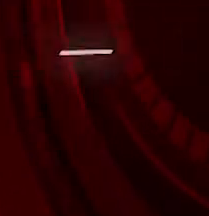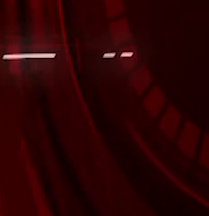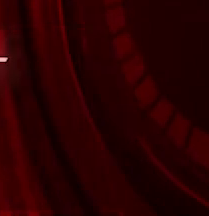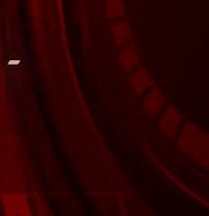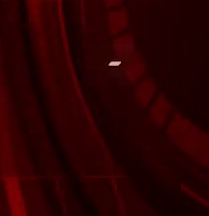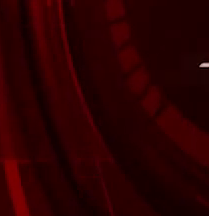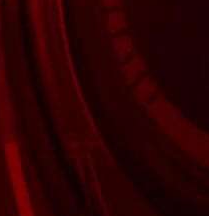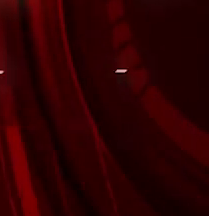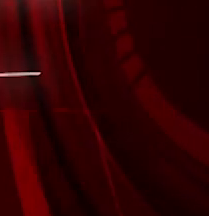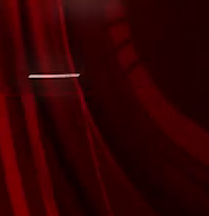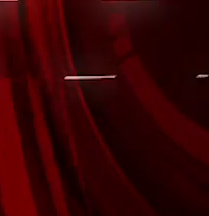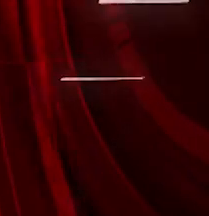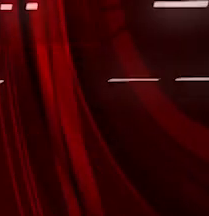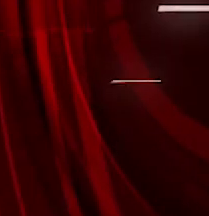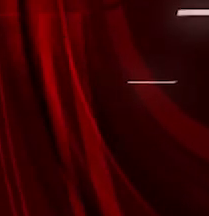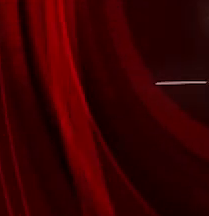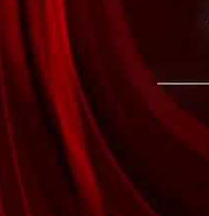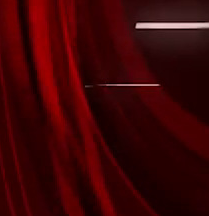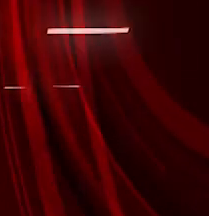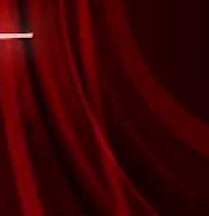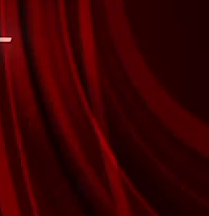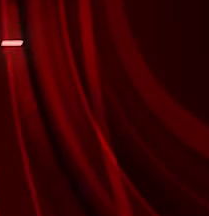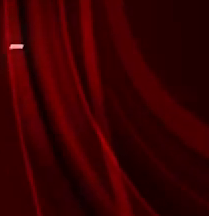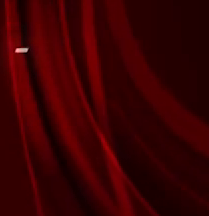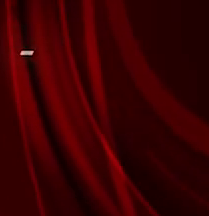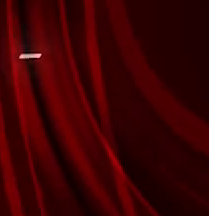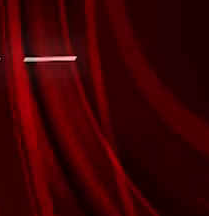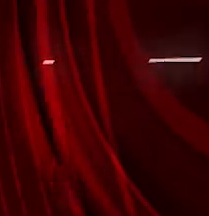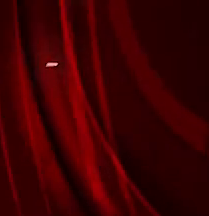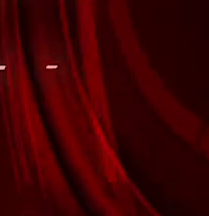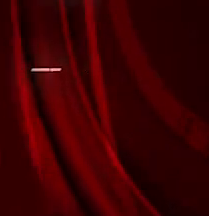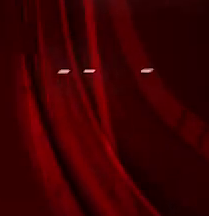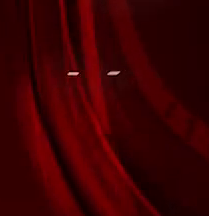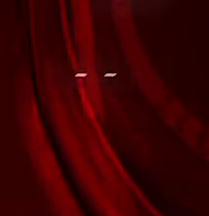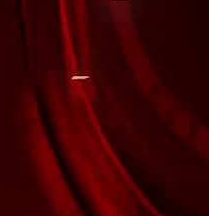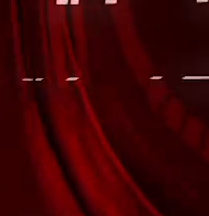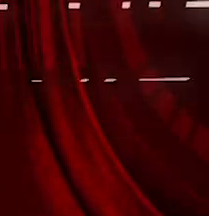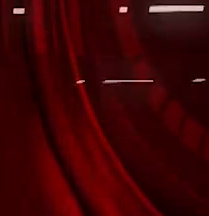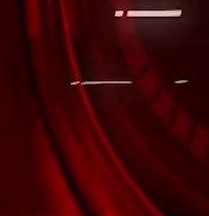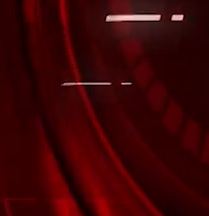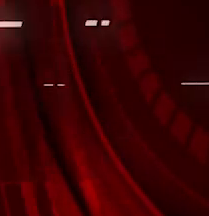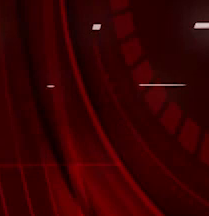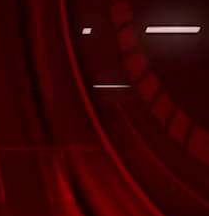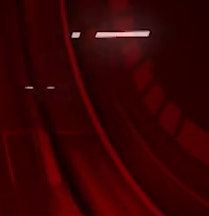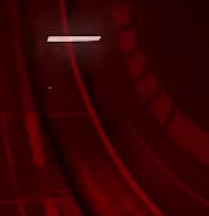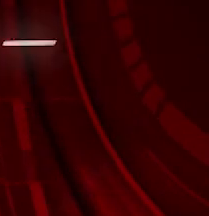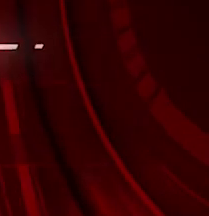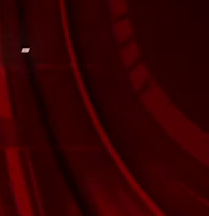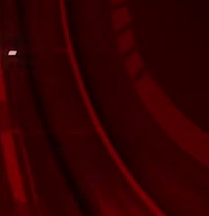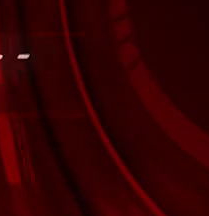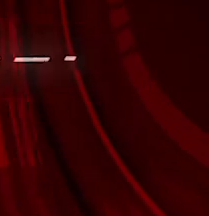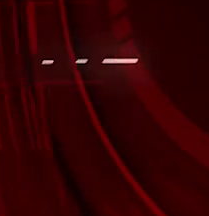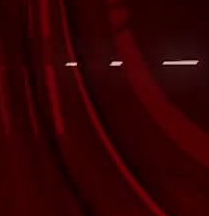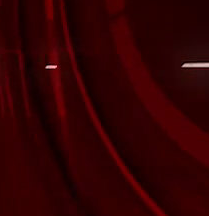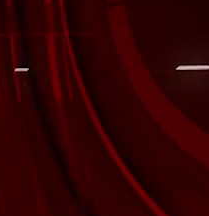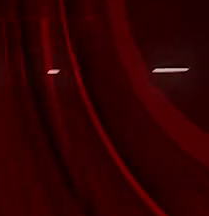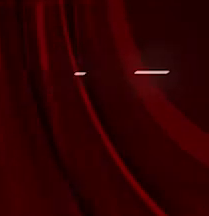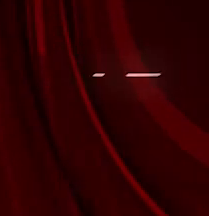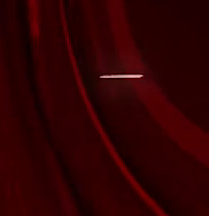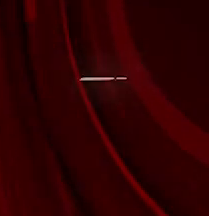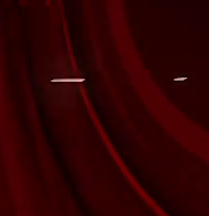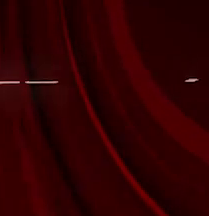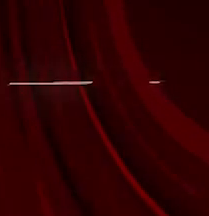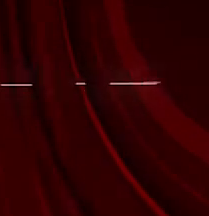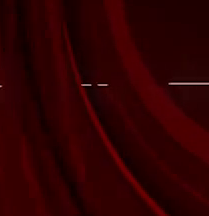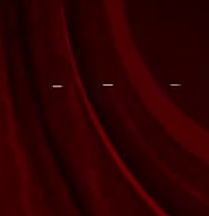El dólar se paga en Colombia 3.017 pesos con 78 centavos. El euro se cotizó en